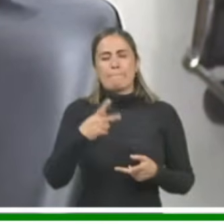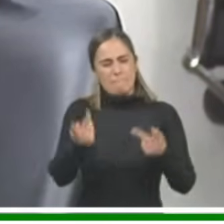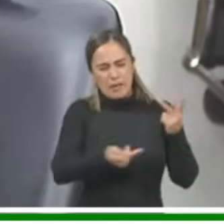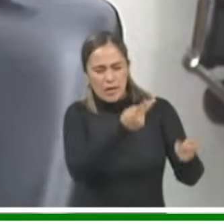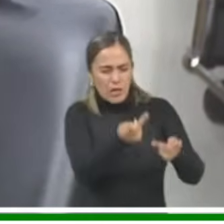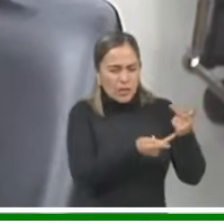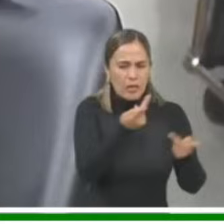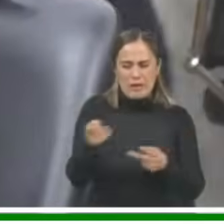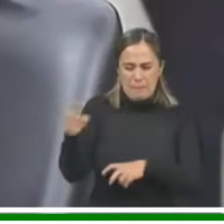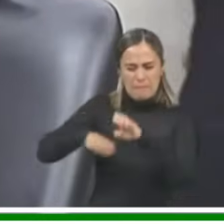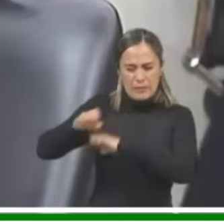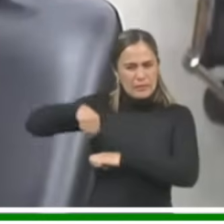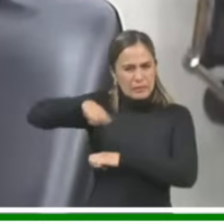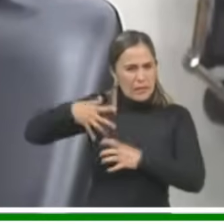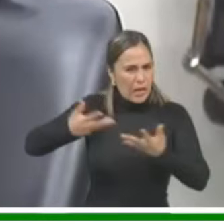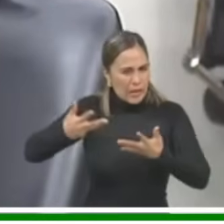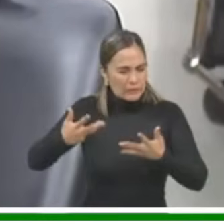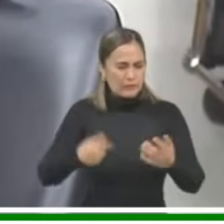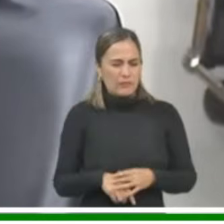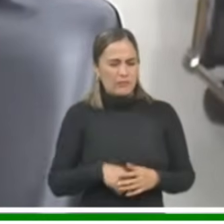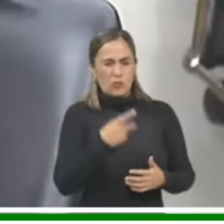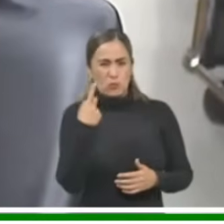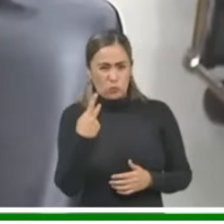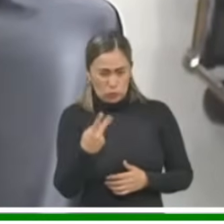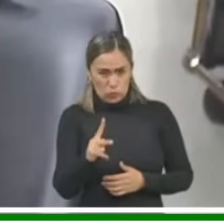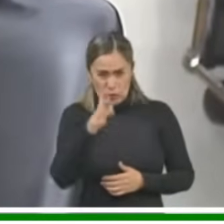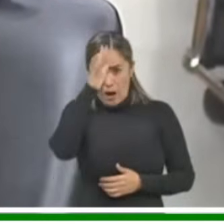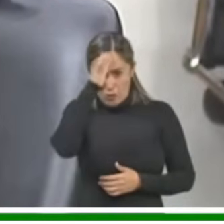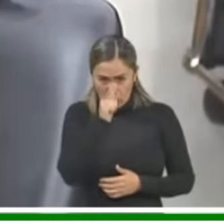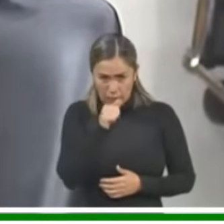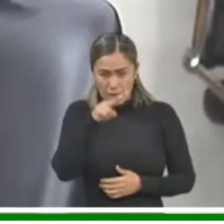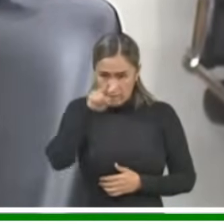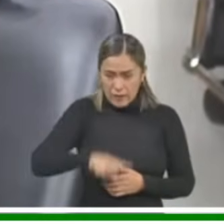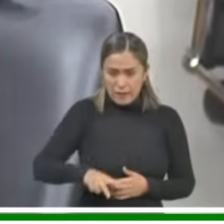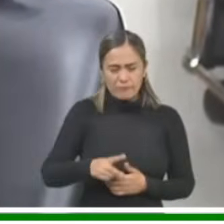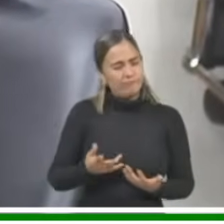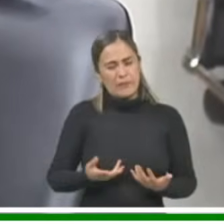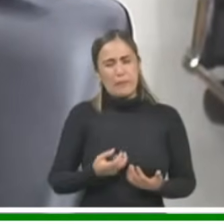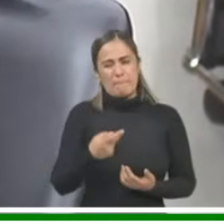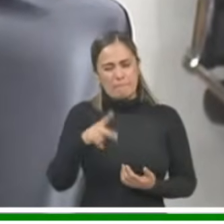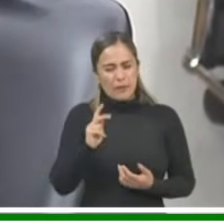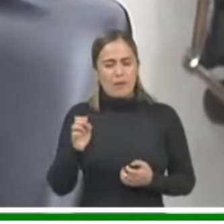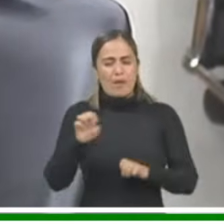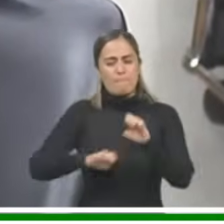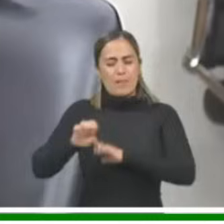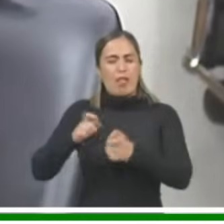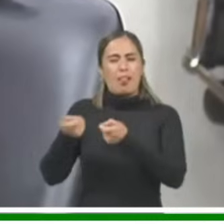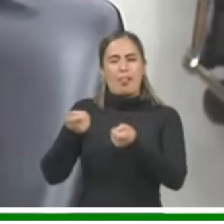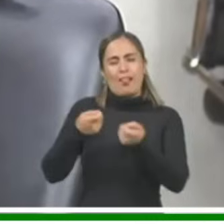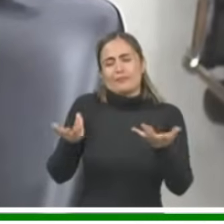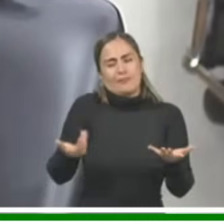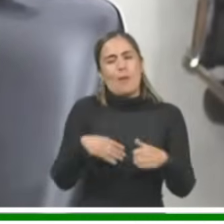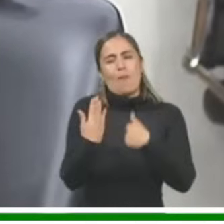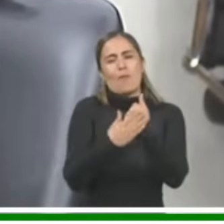las encuestadoras pues reflejen una realidad que no les es favorable. Esa realidad no va a cambiar. Se va a reafirmar en